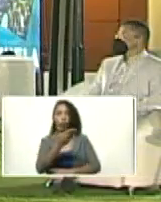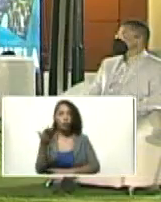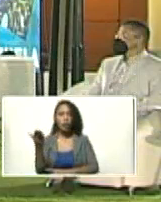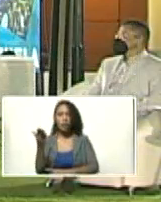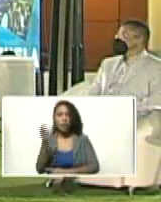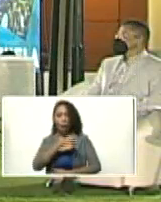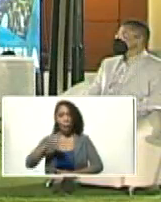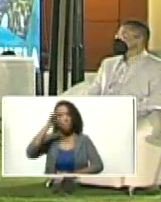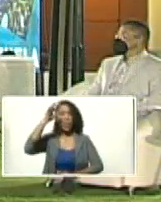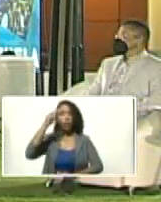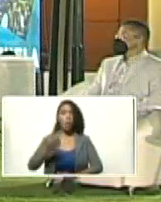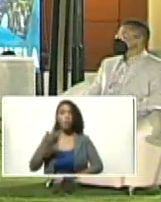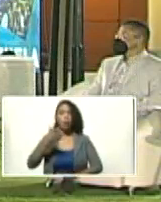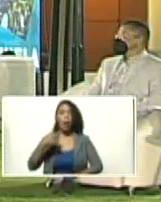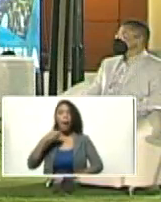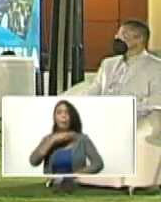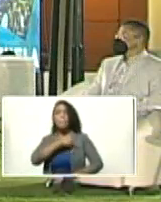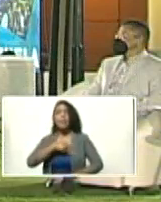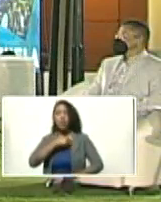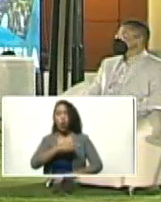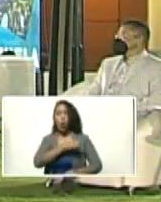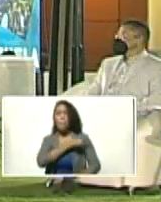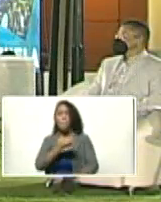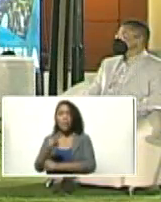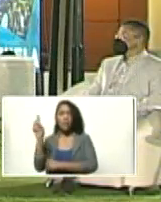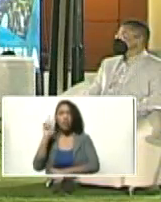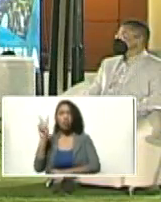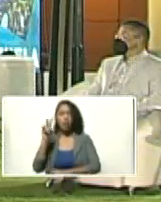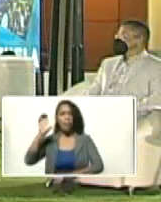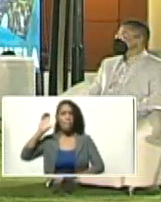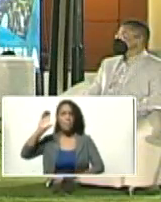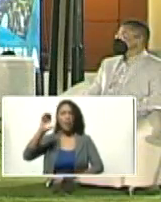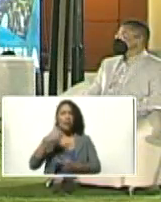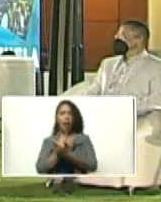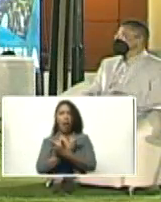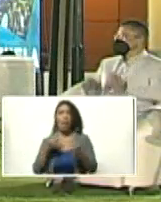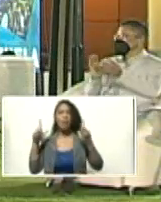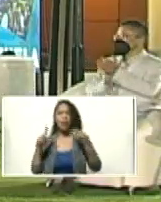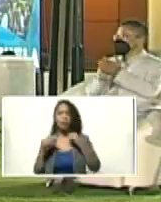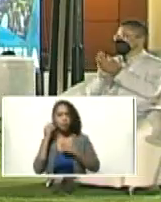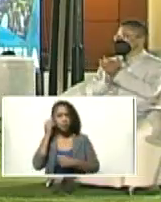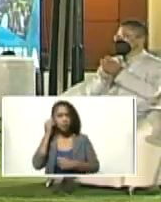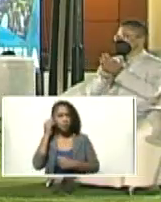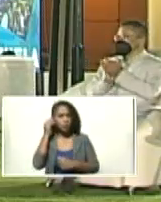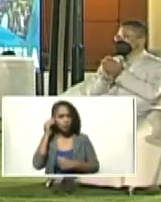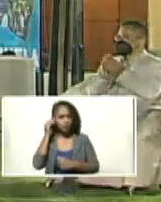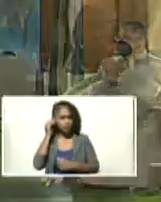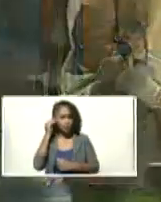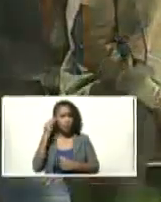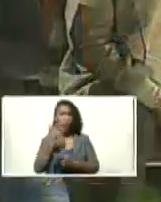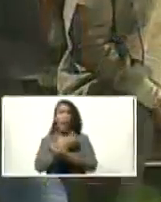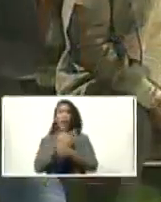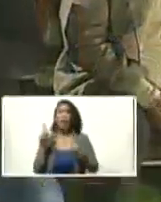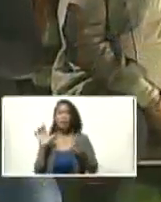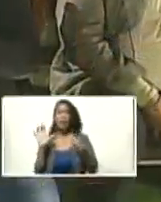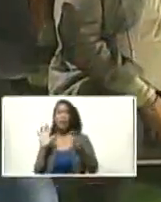espíritu inmortal: misión cumplida. Venezuela es una patria libre, libre de